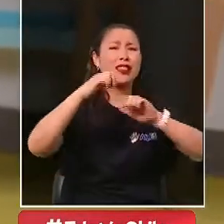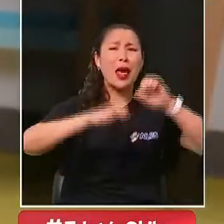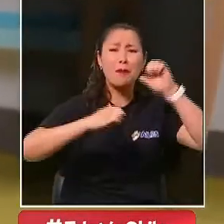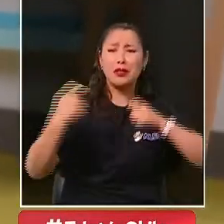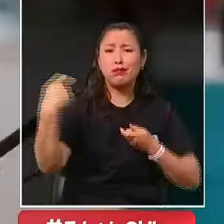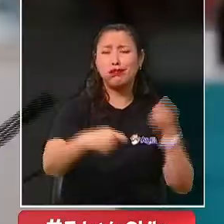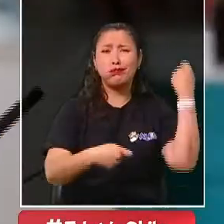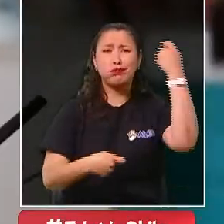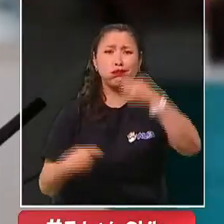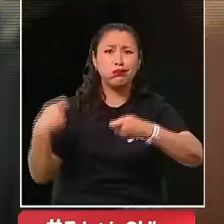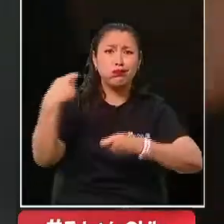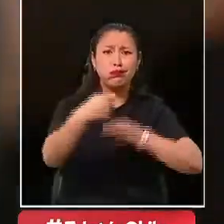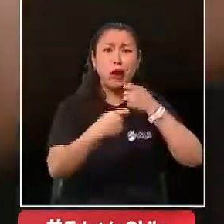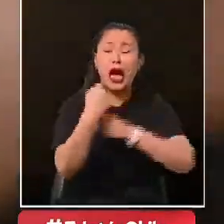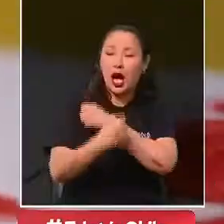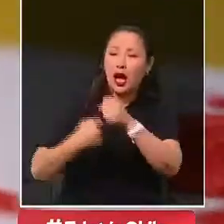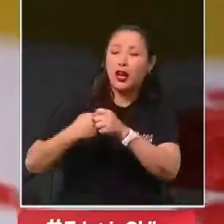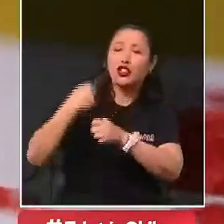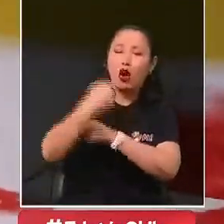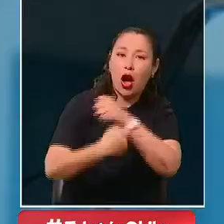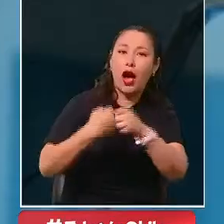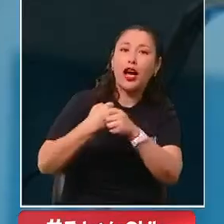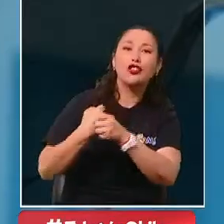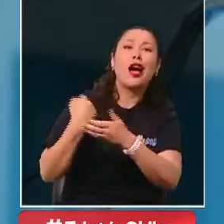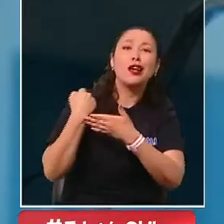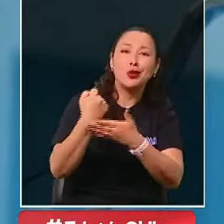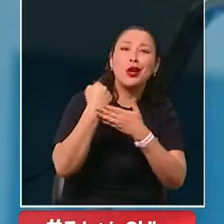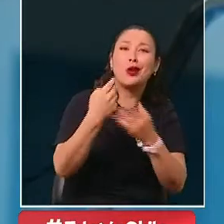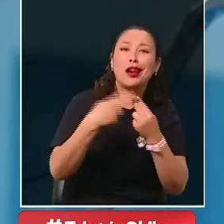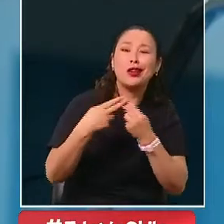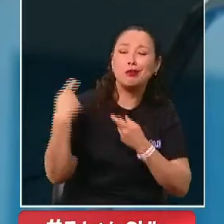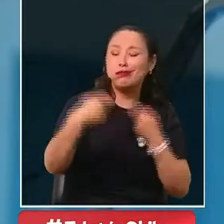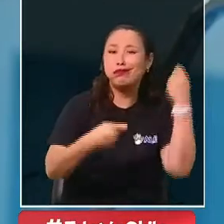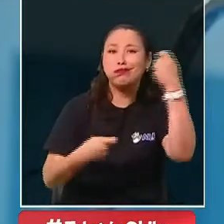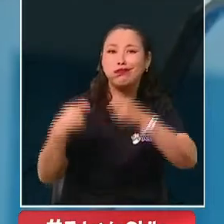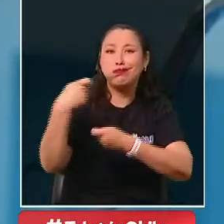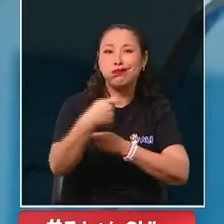año apoyan esta jornada solidaria.